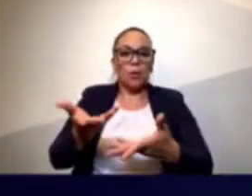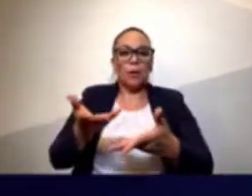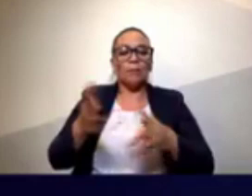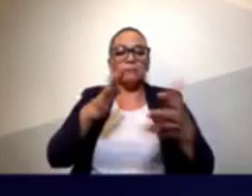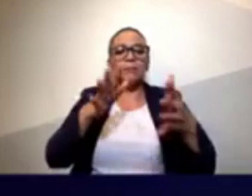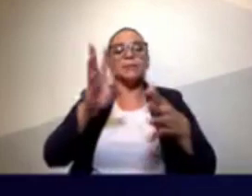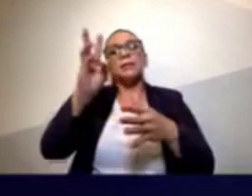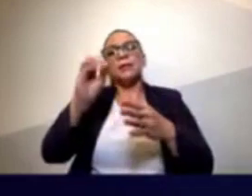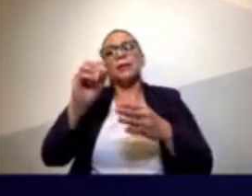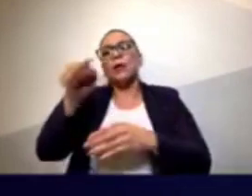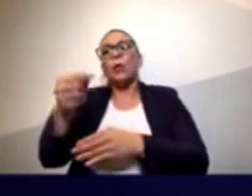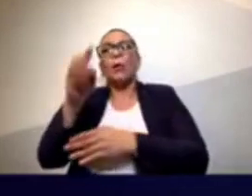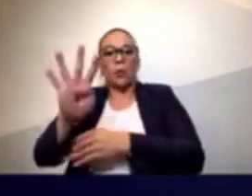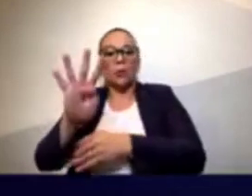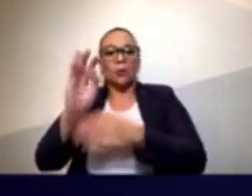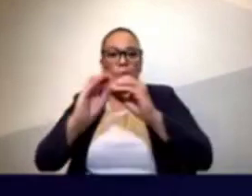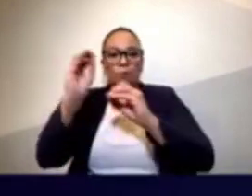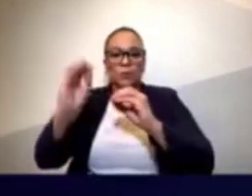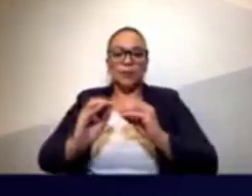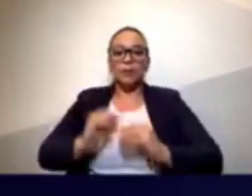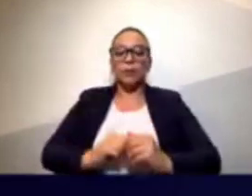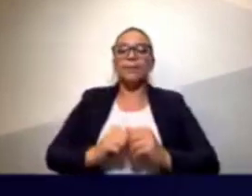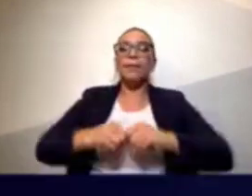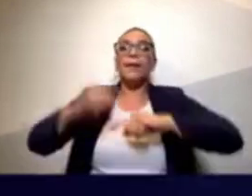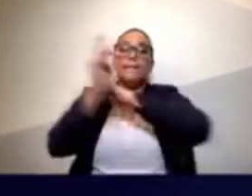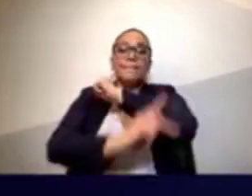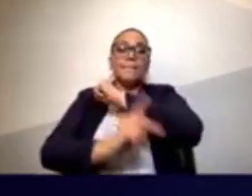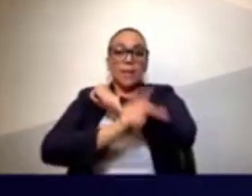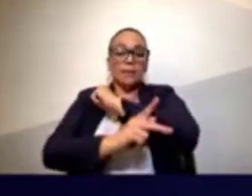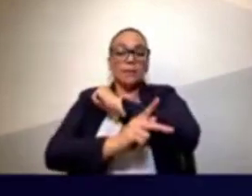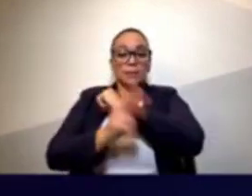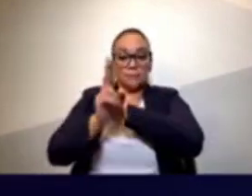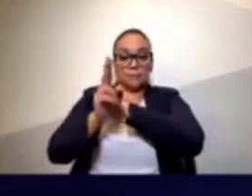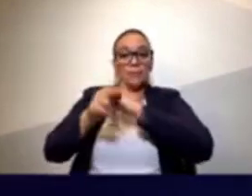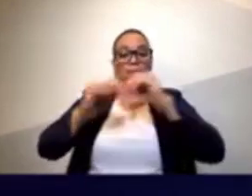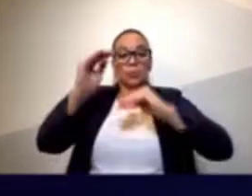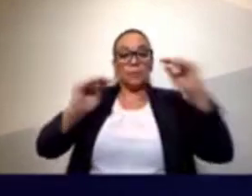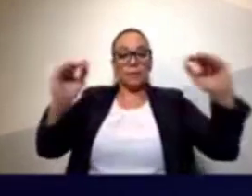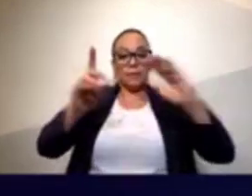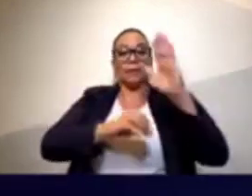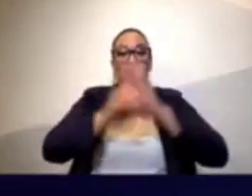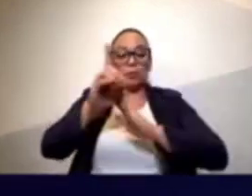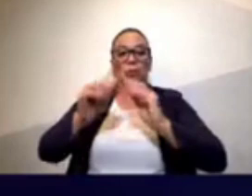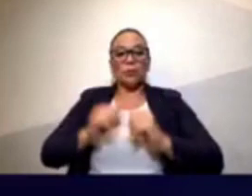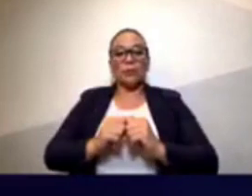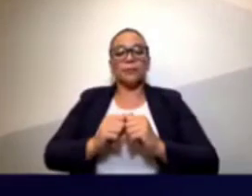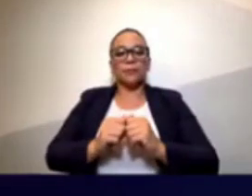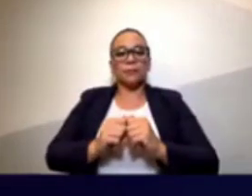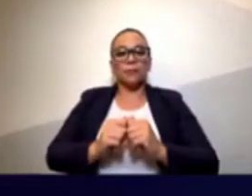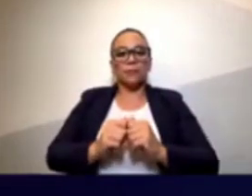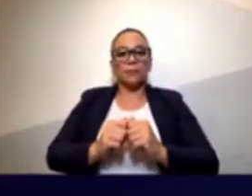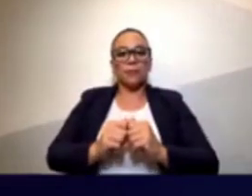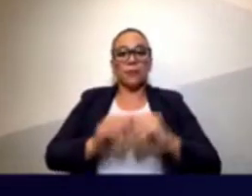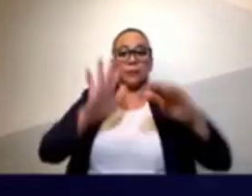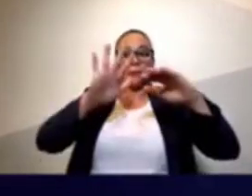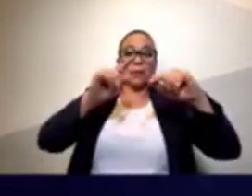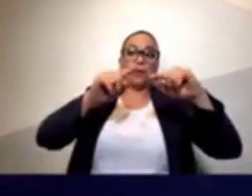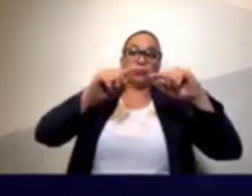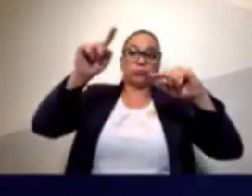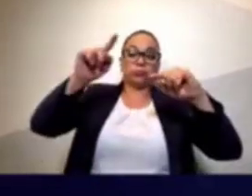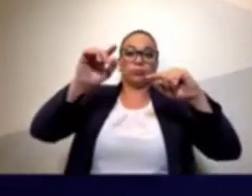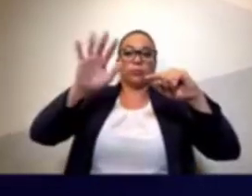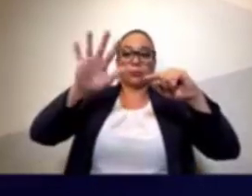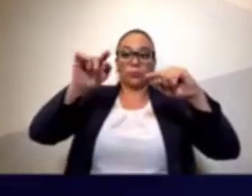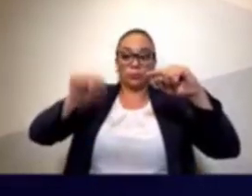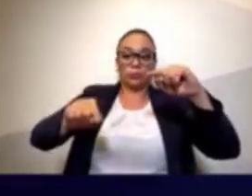promedio 60.4%. Y los países con el mismo nivel de desarrollo, 5 espacios hacia arriba y 5 espacios hacia abajo, tienen